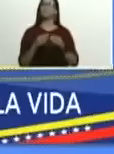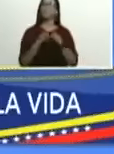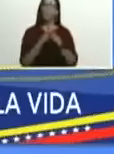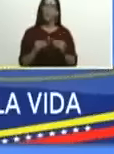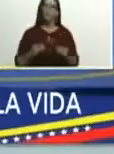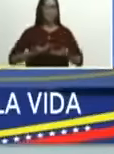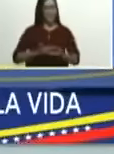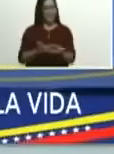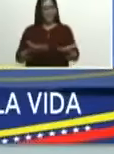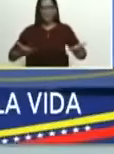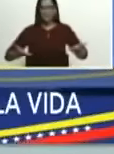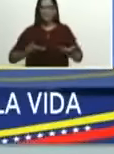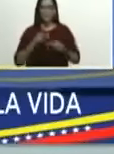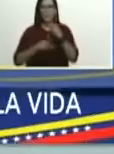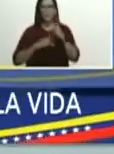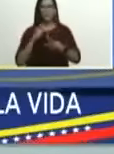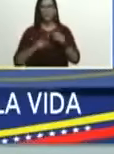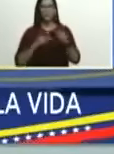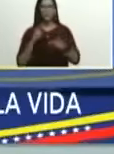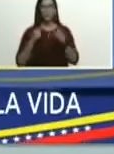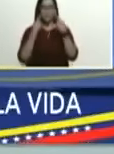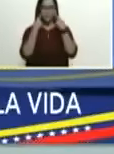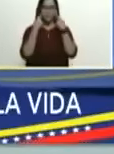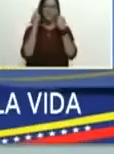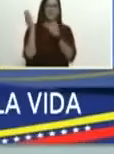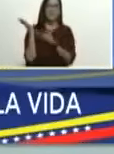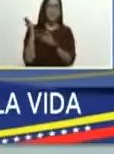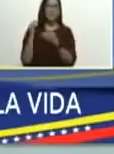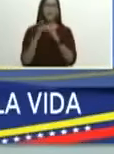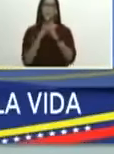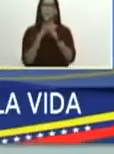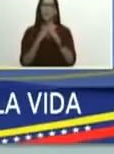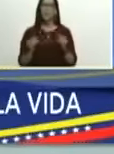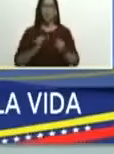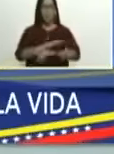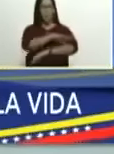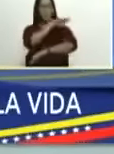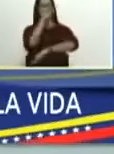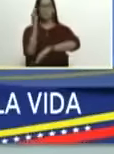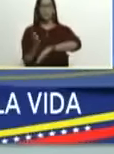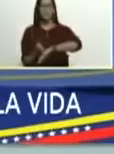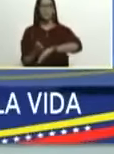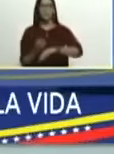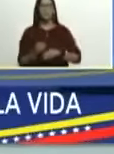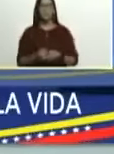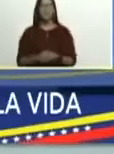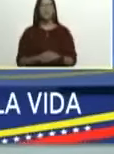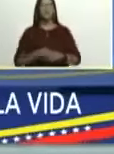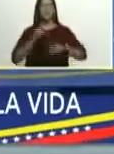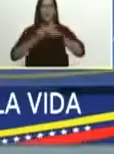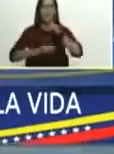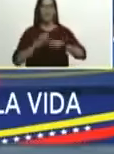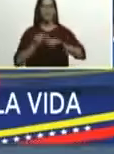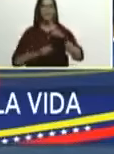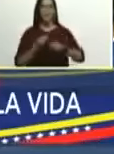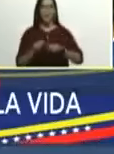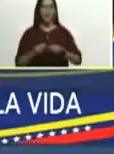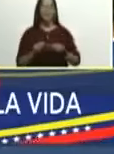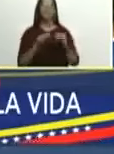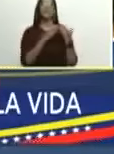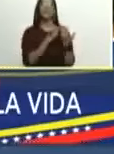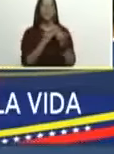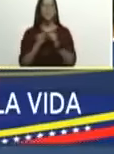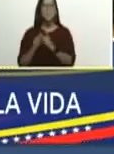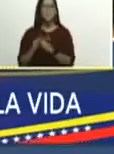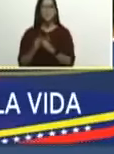esta producción que ustedes ven por todo el poliedro fue hecho en